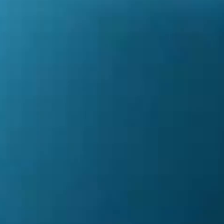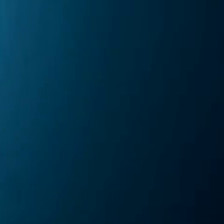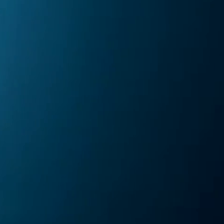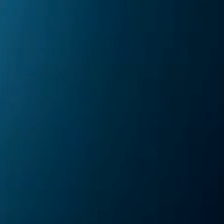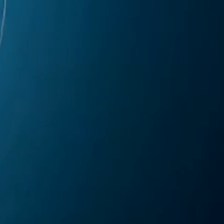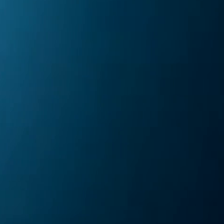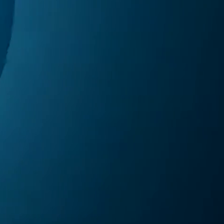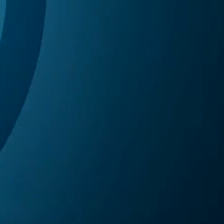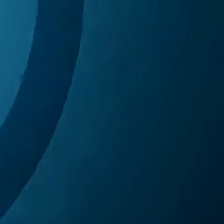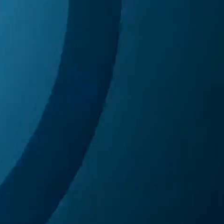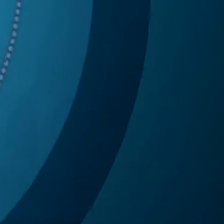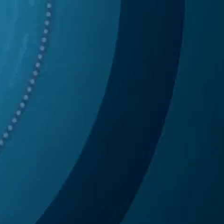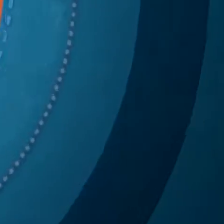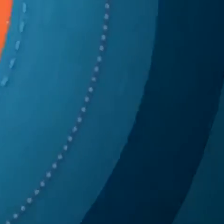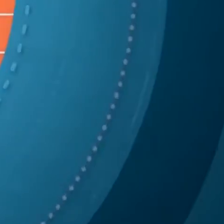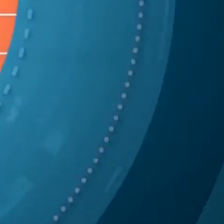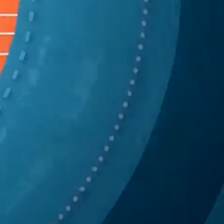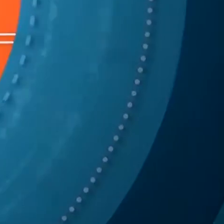Gracias.